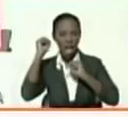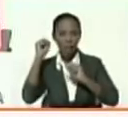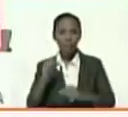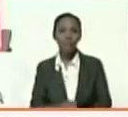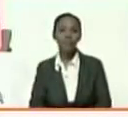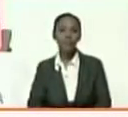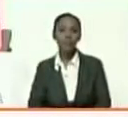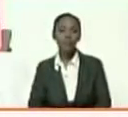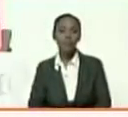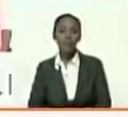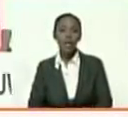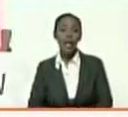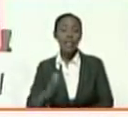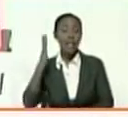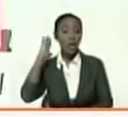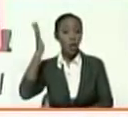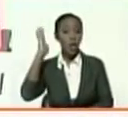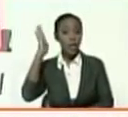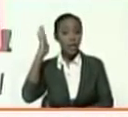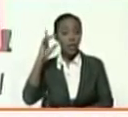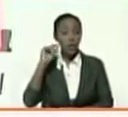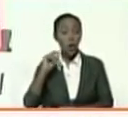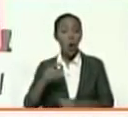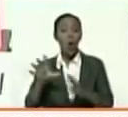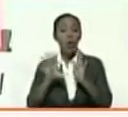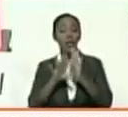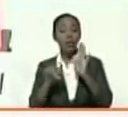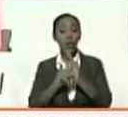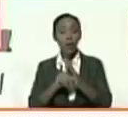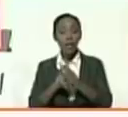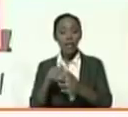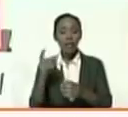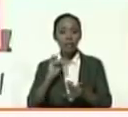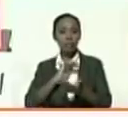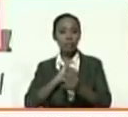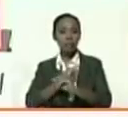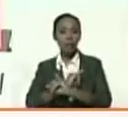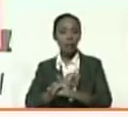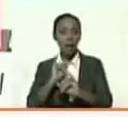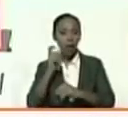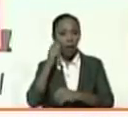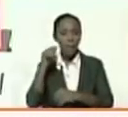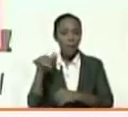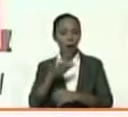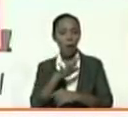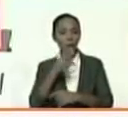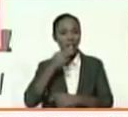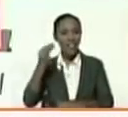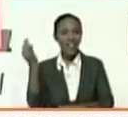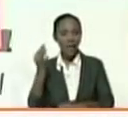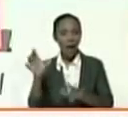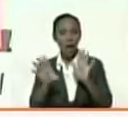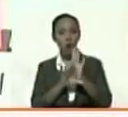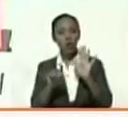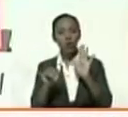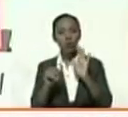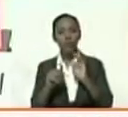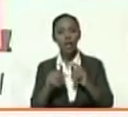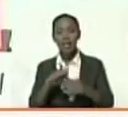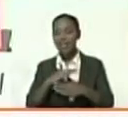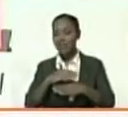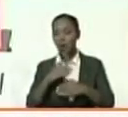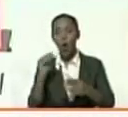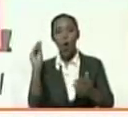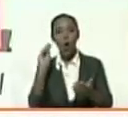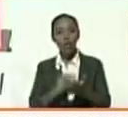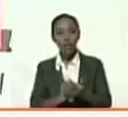Congreso hicieron un Congreso Constituyente y acabaron con la posibilidad de que el pueblo tuviera una verdadera constitución, se les va a volver a alzar.